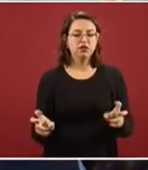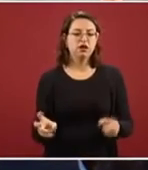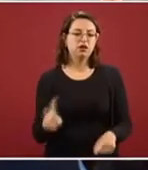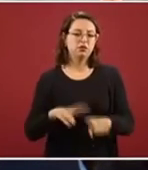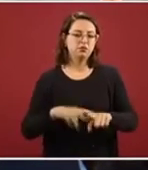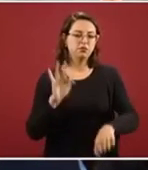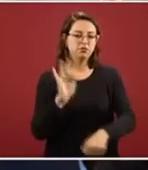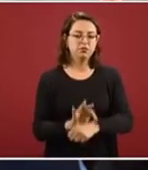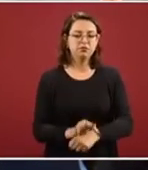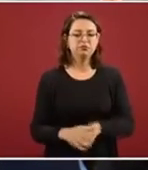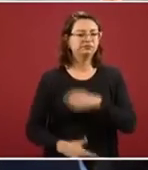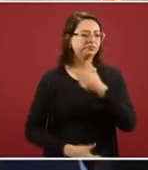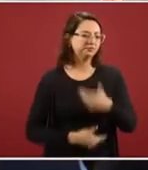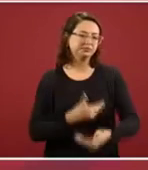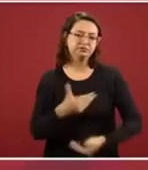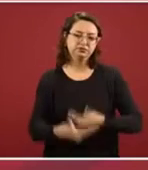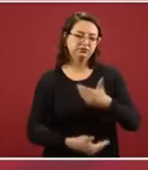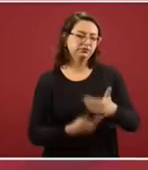y así